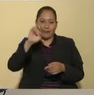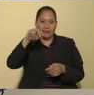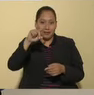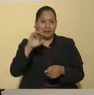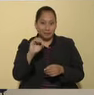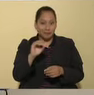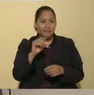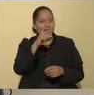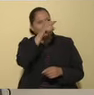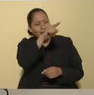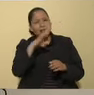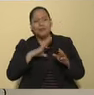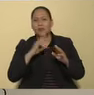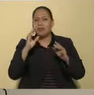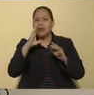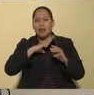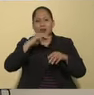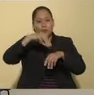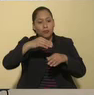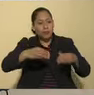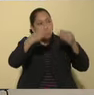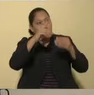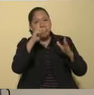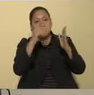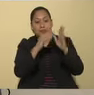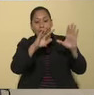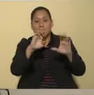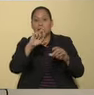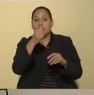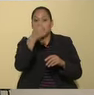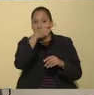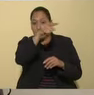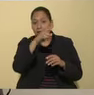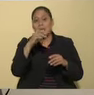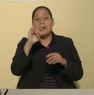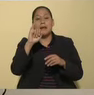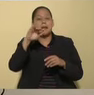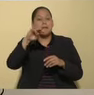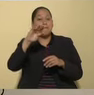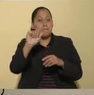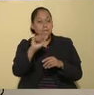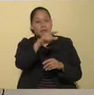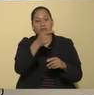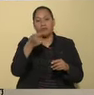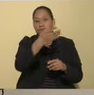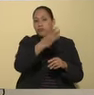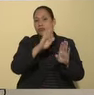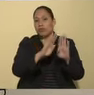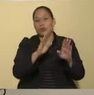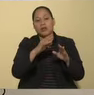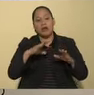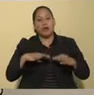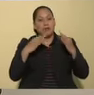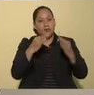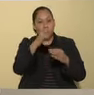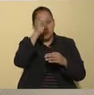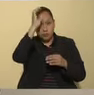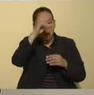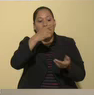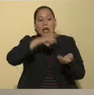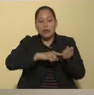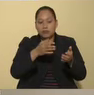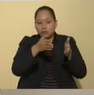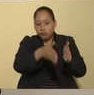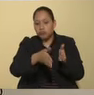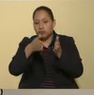que este se considera un monumento histórico desde 1936 por el INAH. Un panteón muy representativo aquí en la ciudad donde, bueno, descansan los restos de